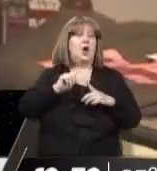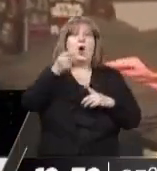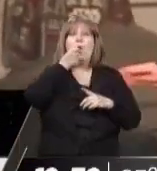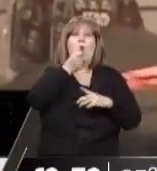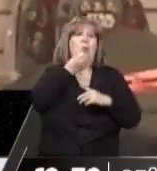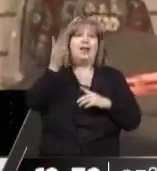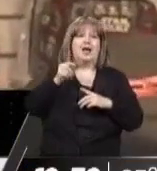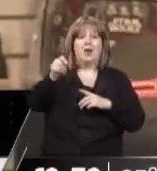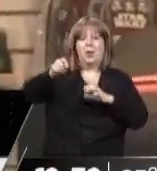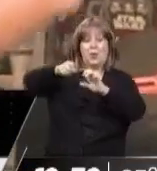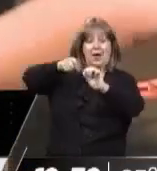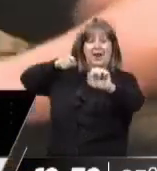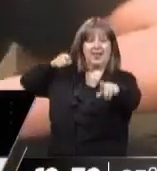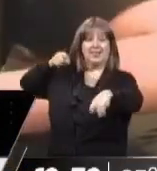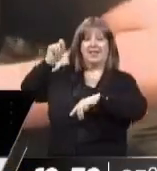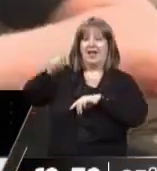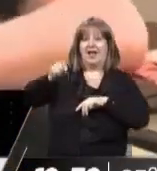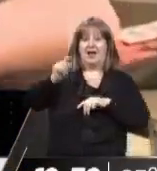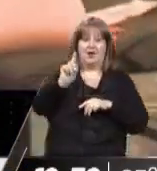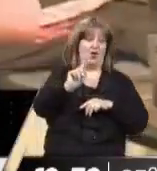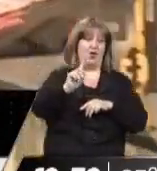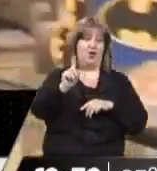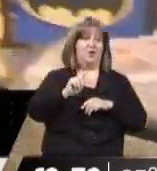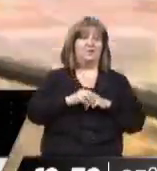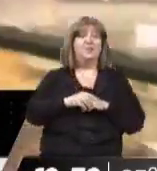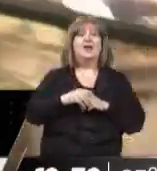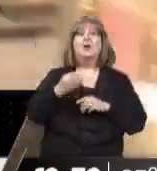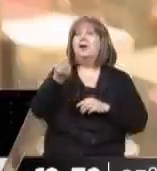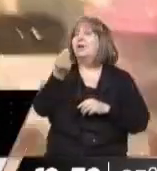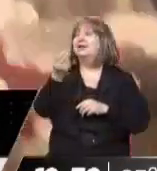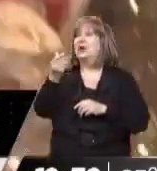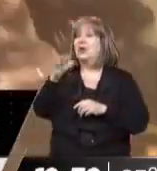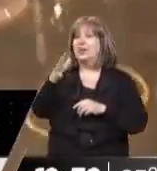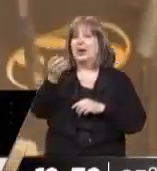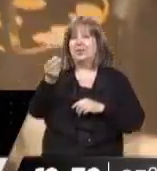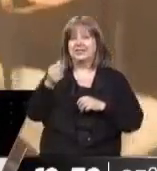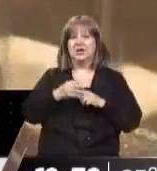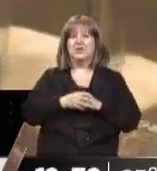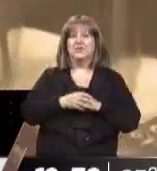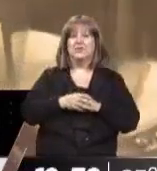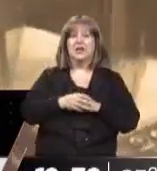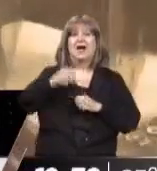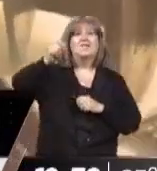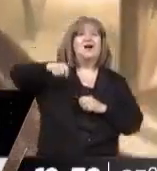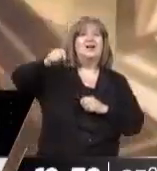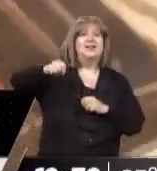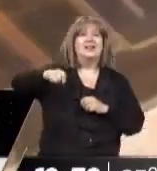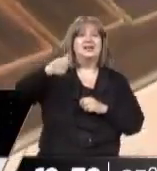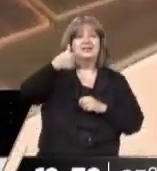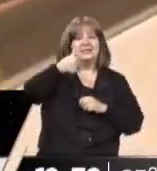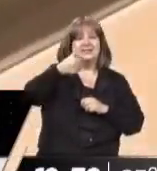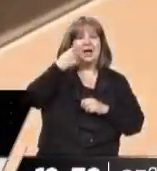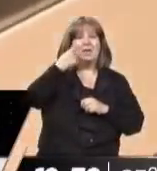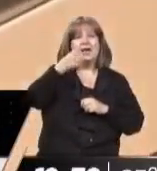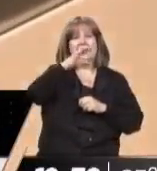varita, no, depende de la casa. Es maravilloso, es un mundo. Dame algunos precios, porque me sorprendían los precios. Sí, las varitas, por ejemplo, salen 6.500,